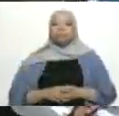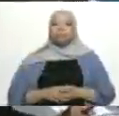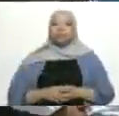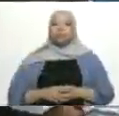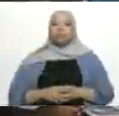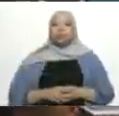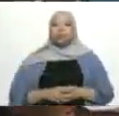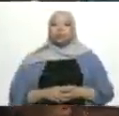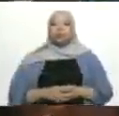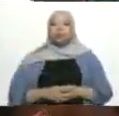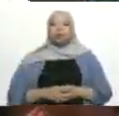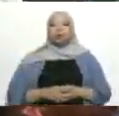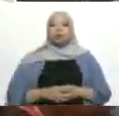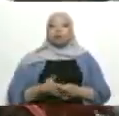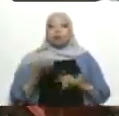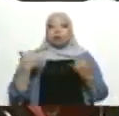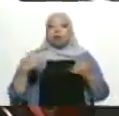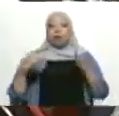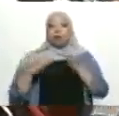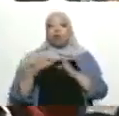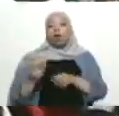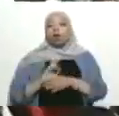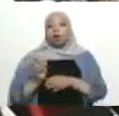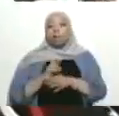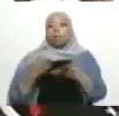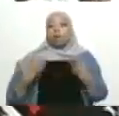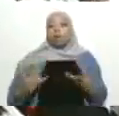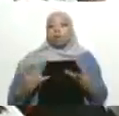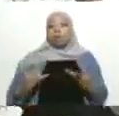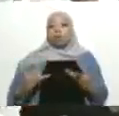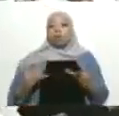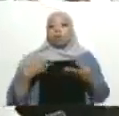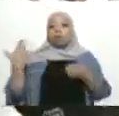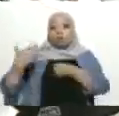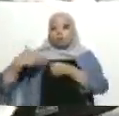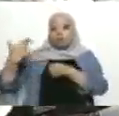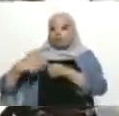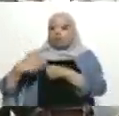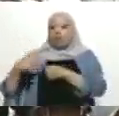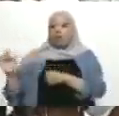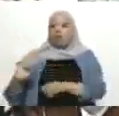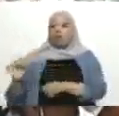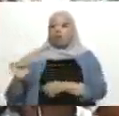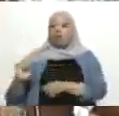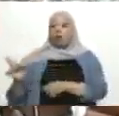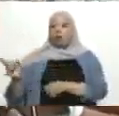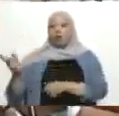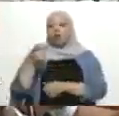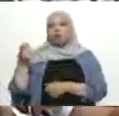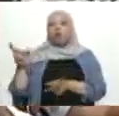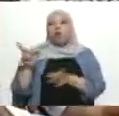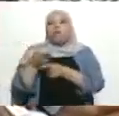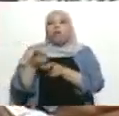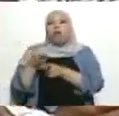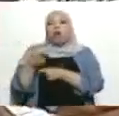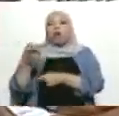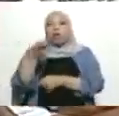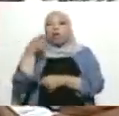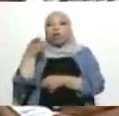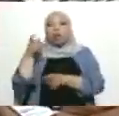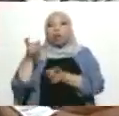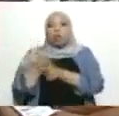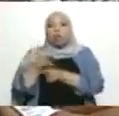Y se les puso un parado, ¿no? Inmediatamente, no, que estaban explorando petróleo. ¿Petróleo? Gas, el imperialismo